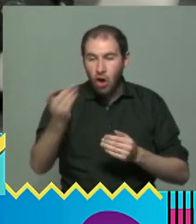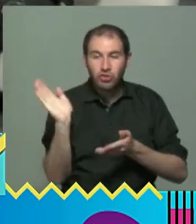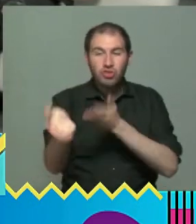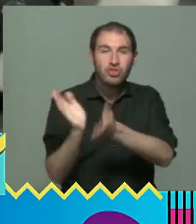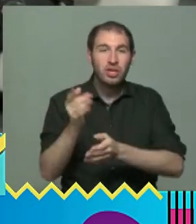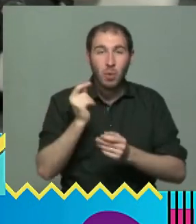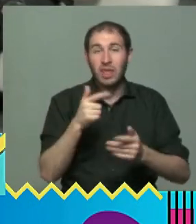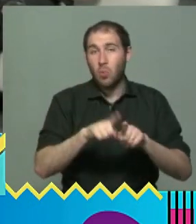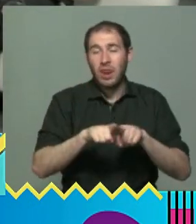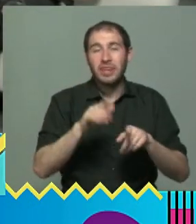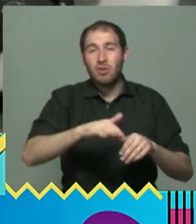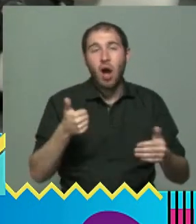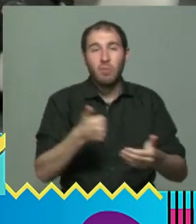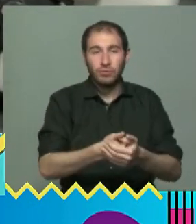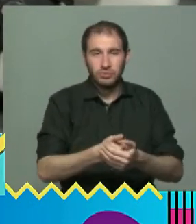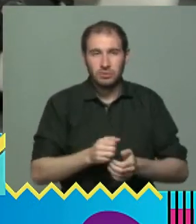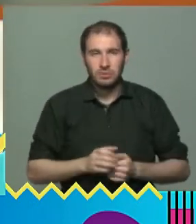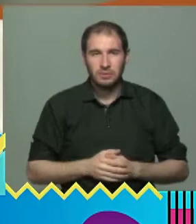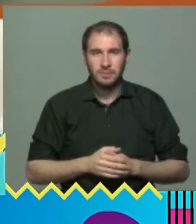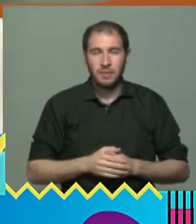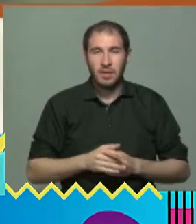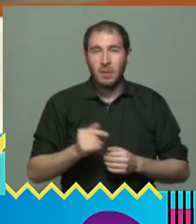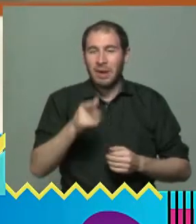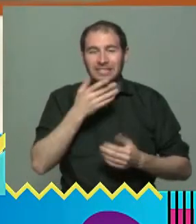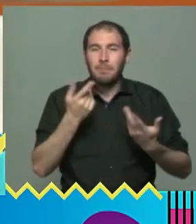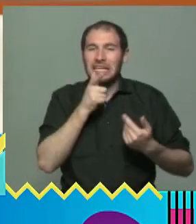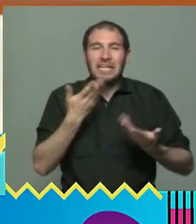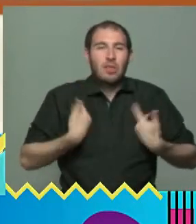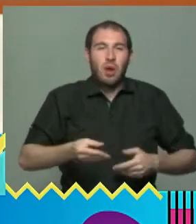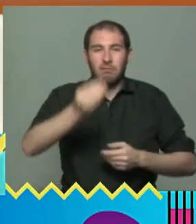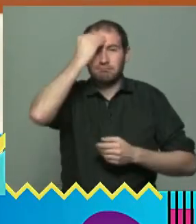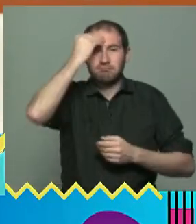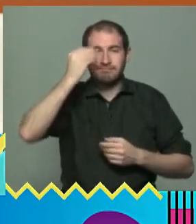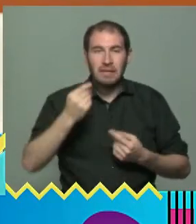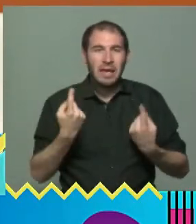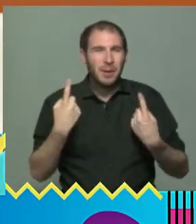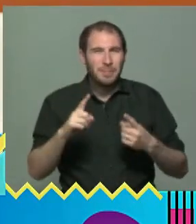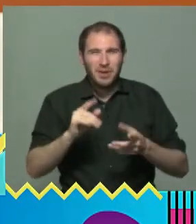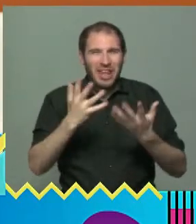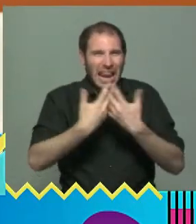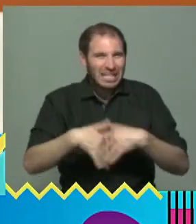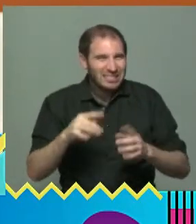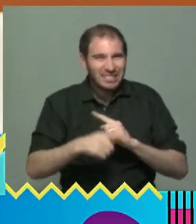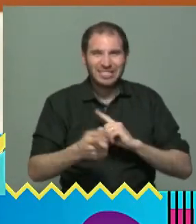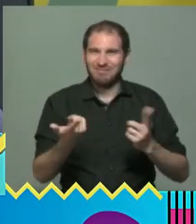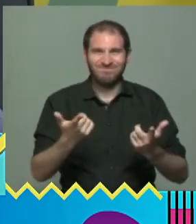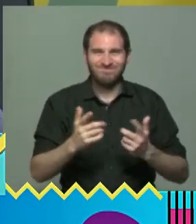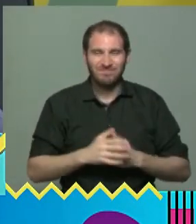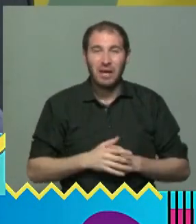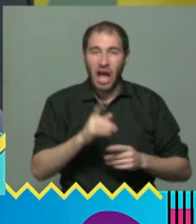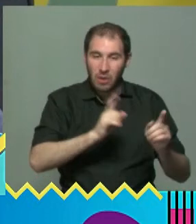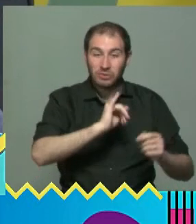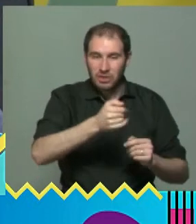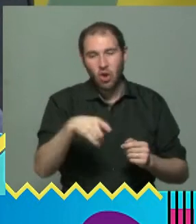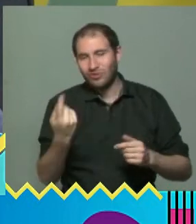como el niño que es abusado. O sea, probablemente naturalice eso, pero no creo que haya una relación directa. O sea, Bien. hay muchos que sí y